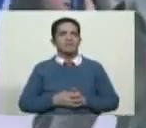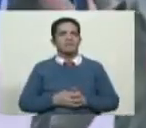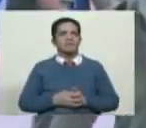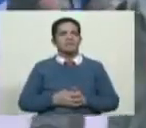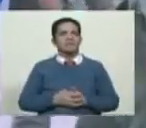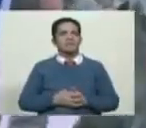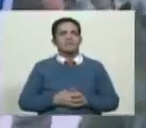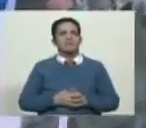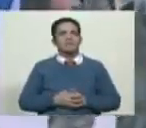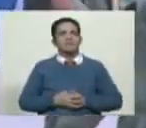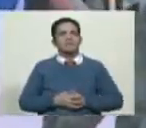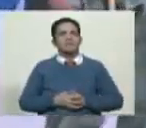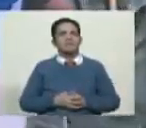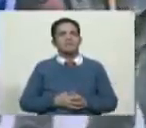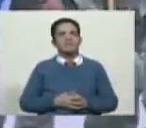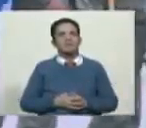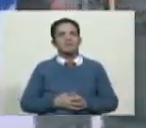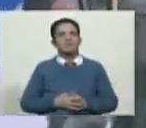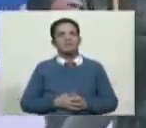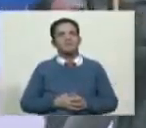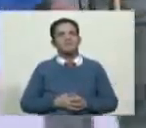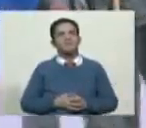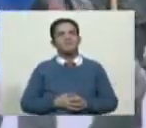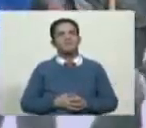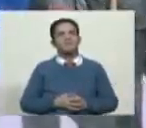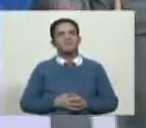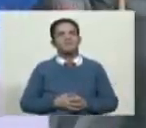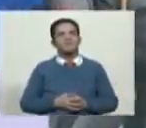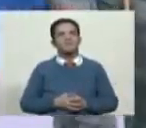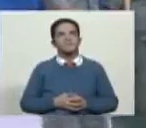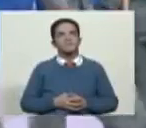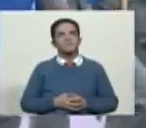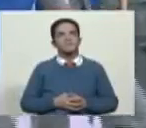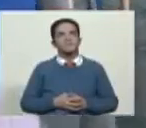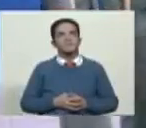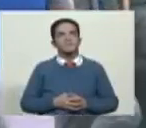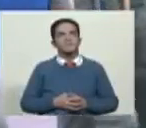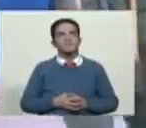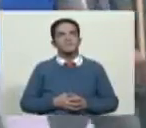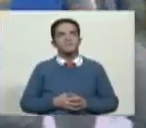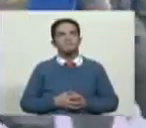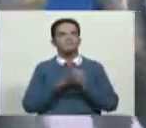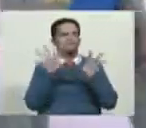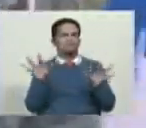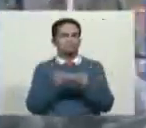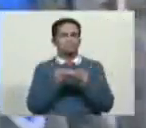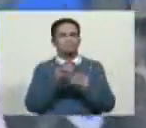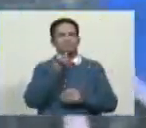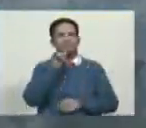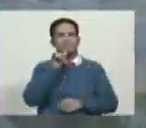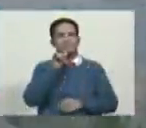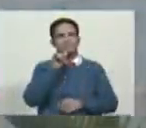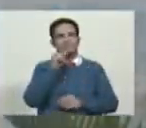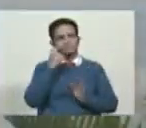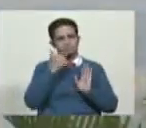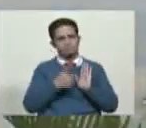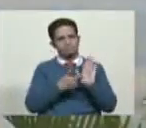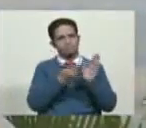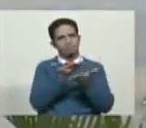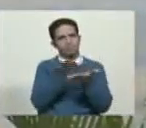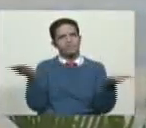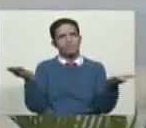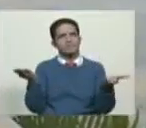al presidente constitucional de la República Bolivariana de Venezuela. Es parte entonces de lo que podemos ofrecer en